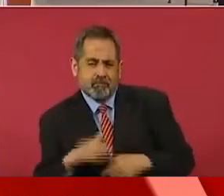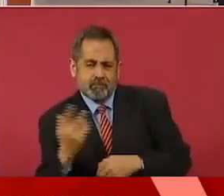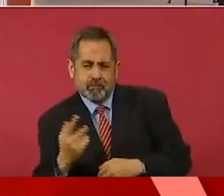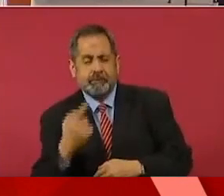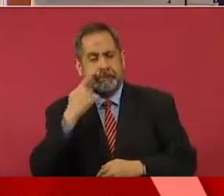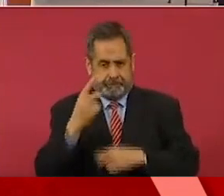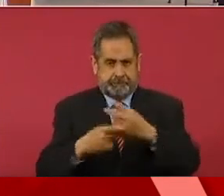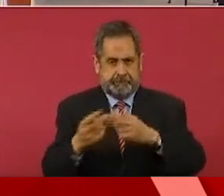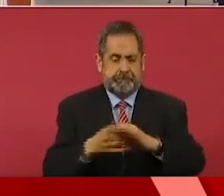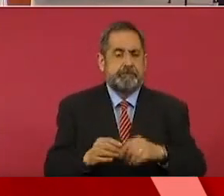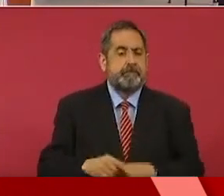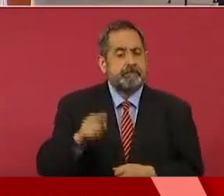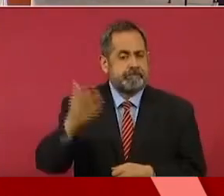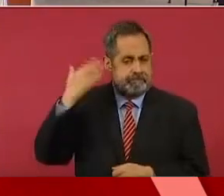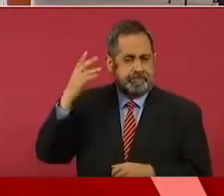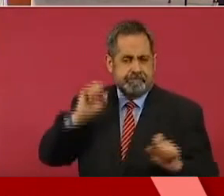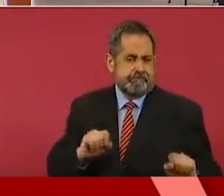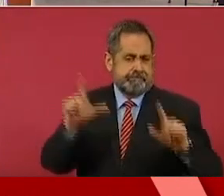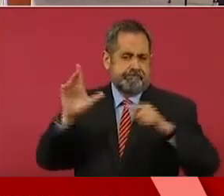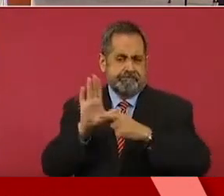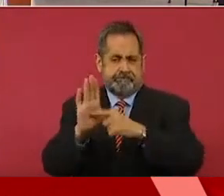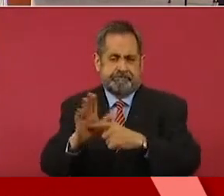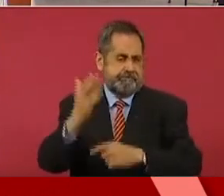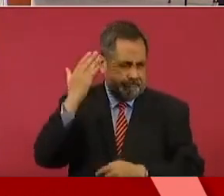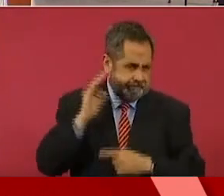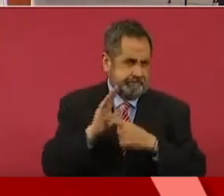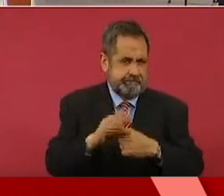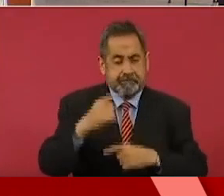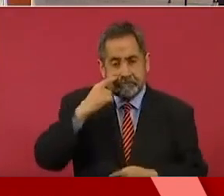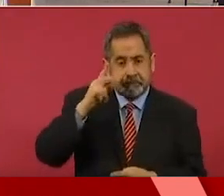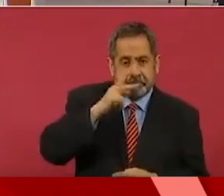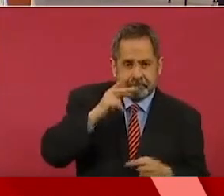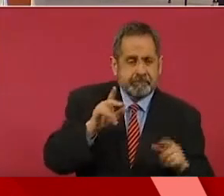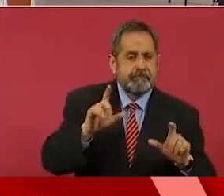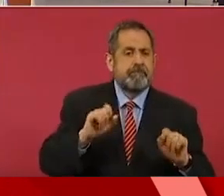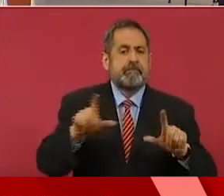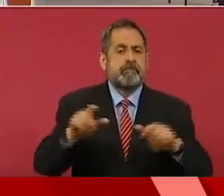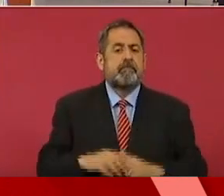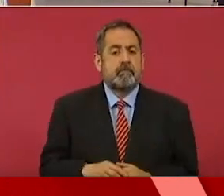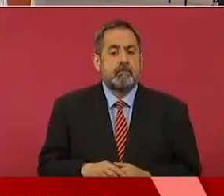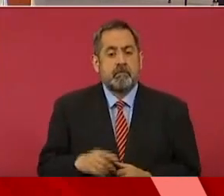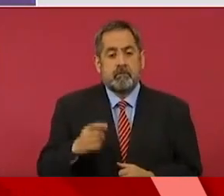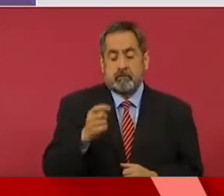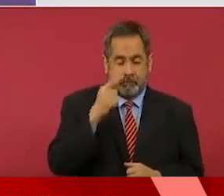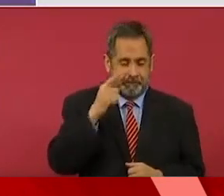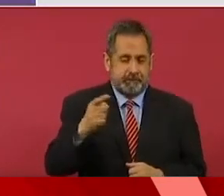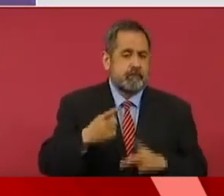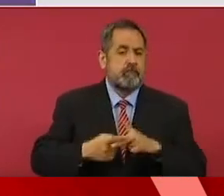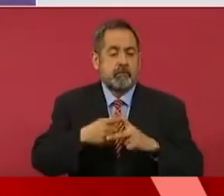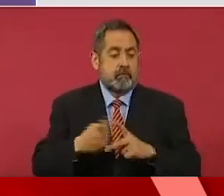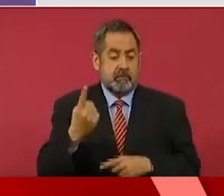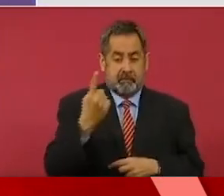Esta gráfica, que ya la había yo presentado hace tiempo, nos muestra la evidencia. Esta es la mortalidad por 100.000 habitantes.